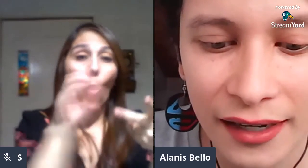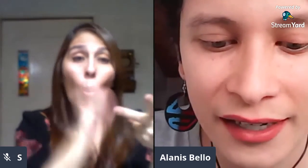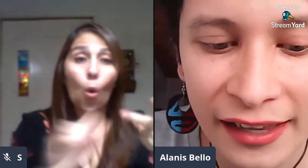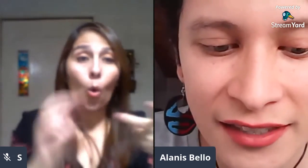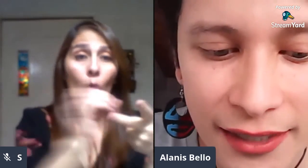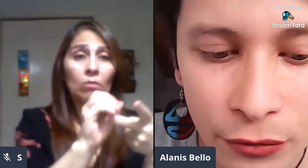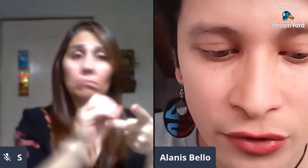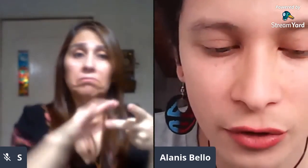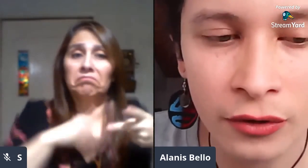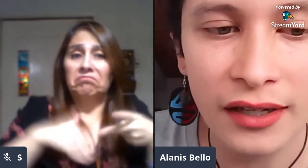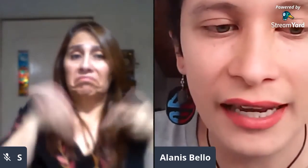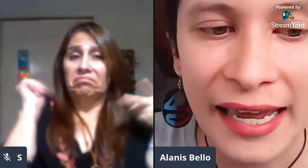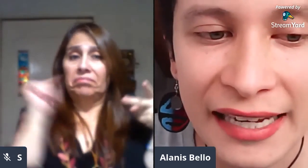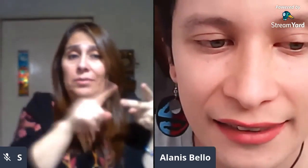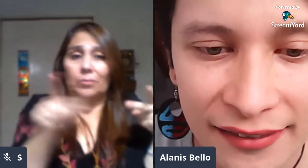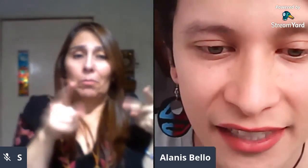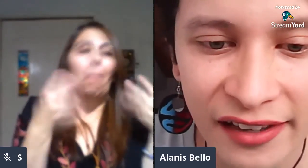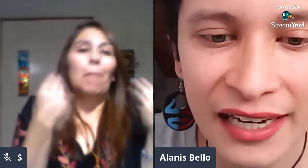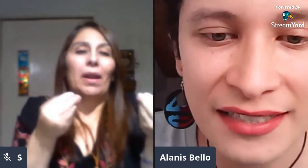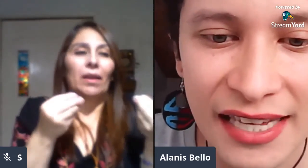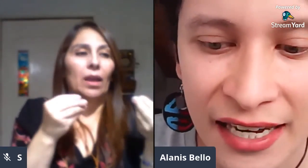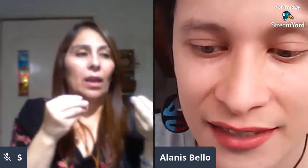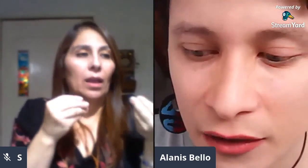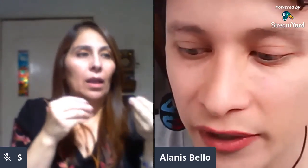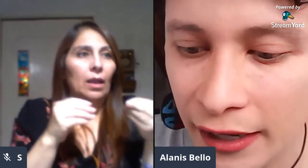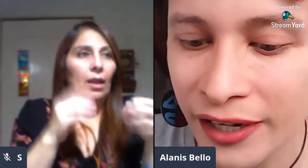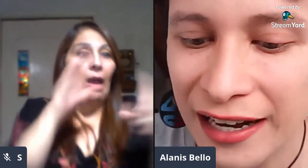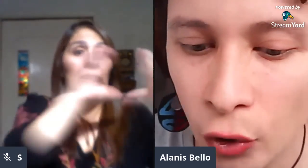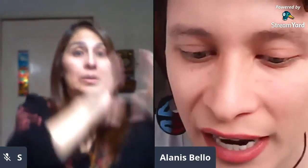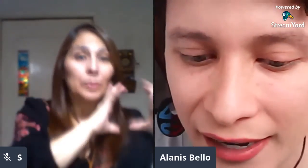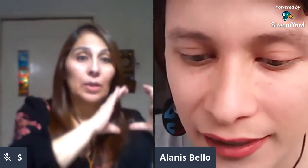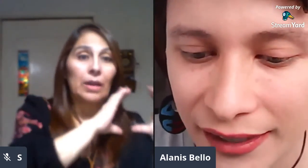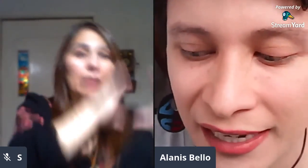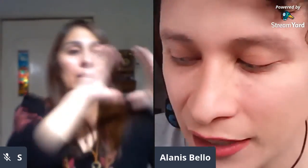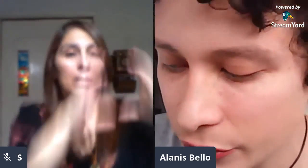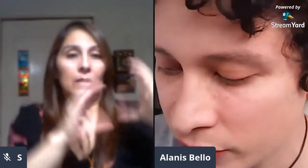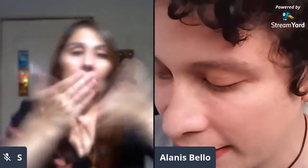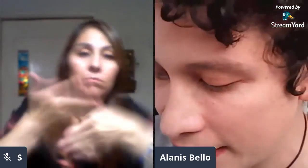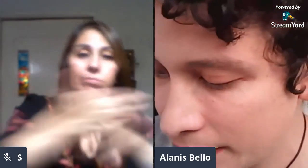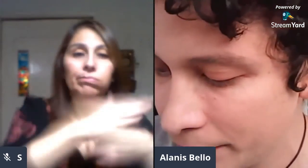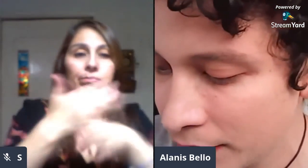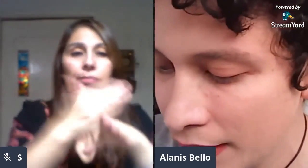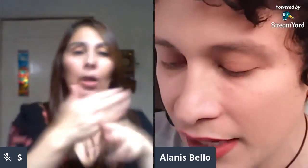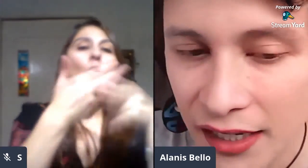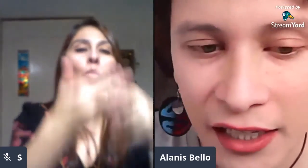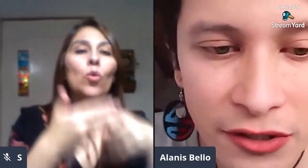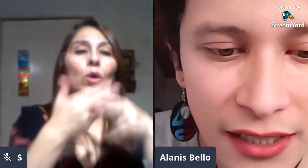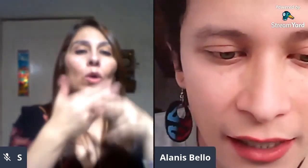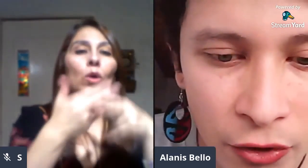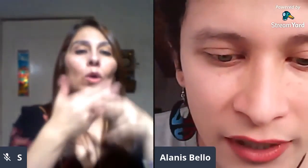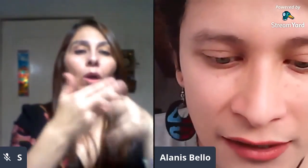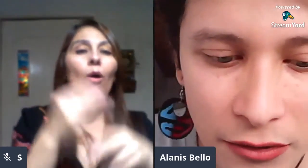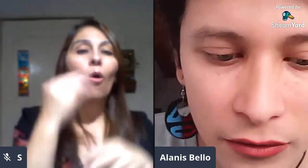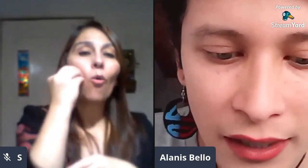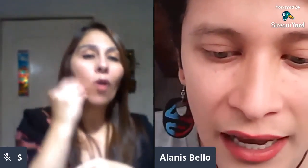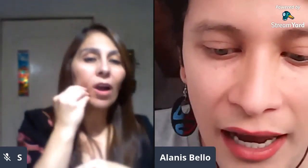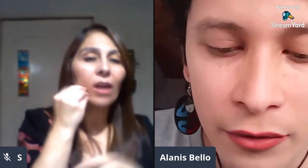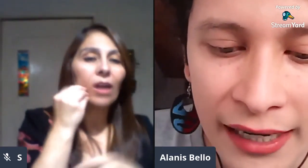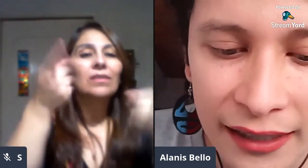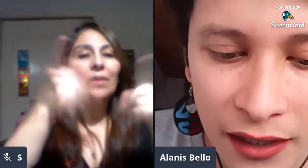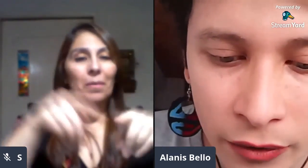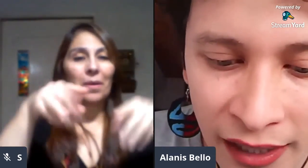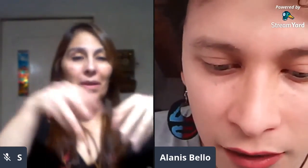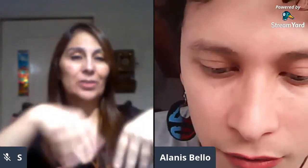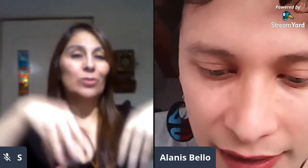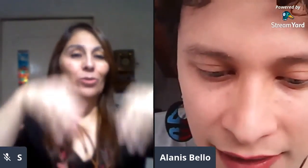en una redistribución equitativa de las tareas del cuidado en el hogar y en la sociedad. Y quiero cerrar con esto.